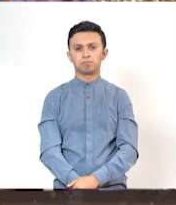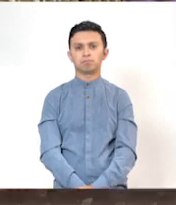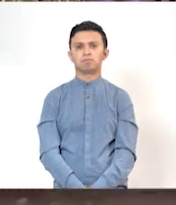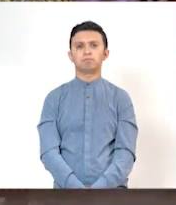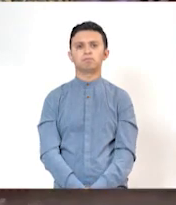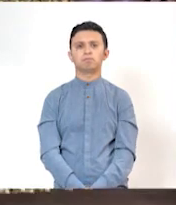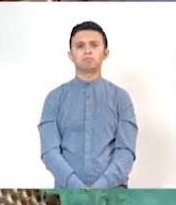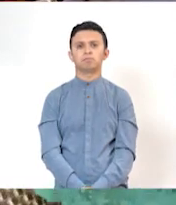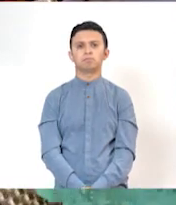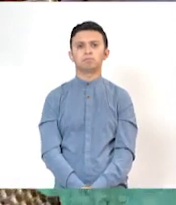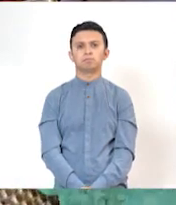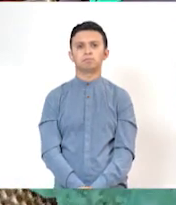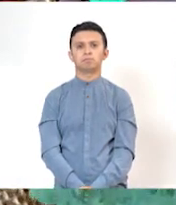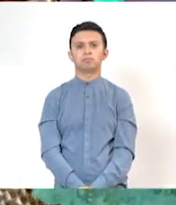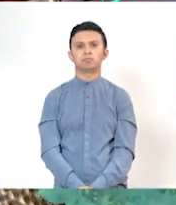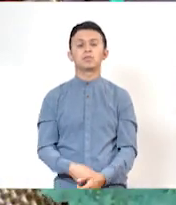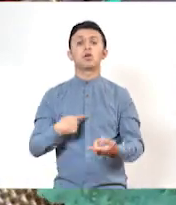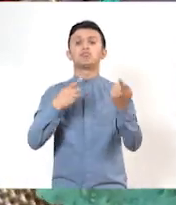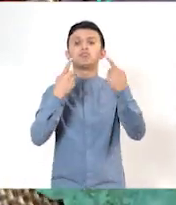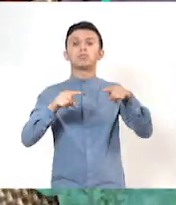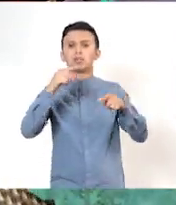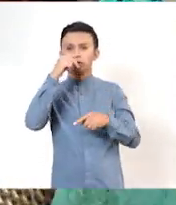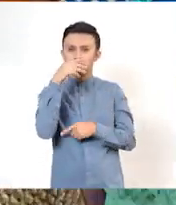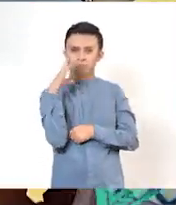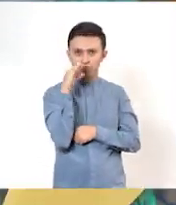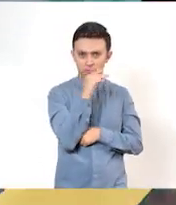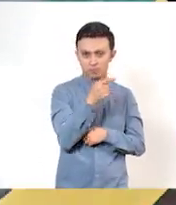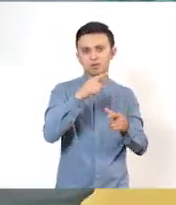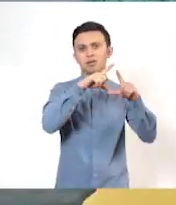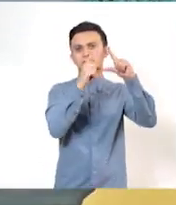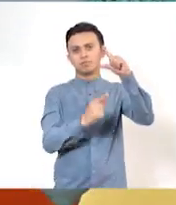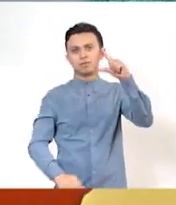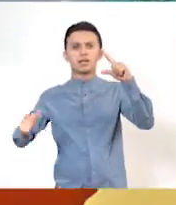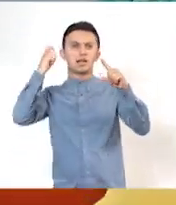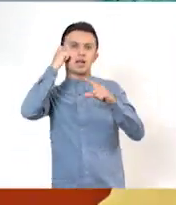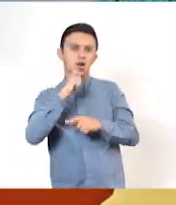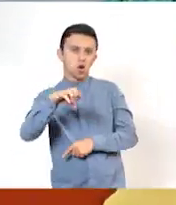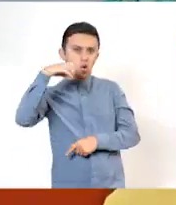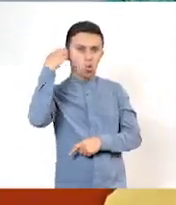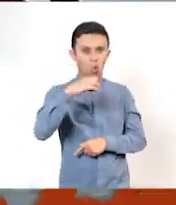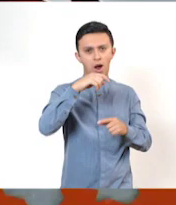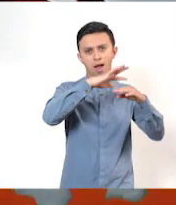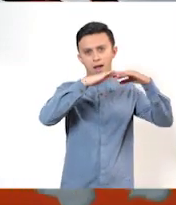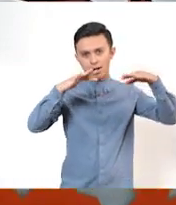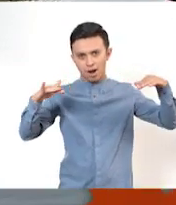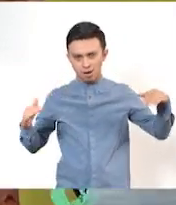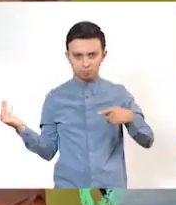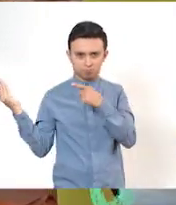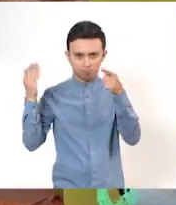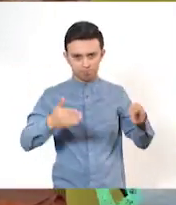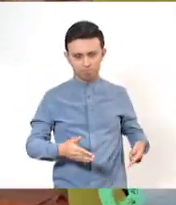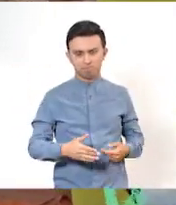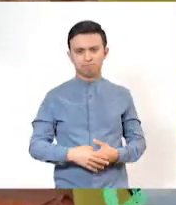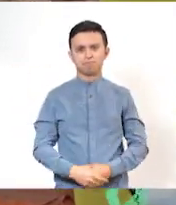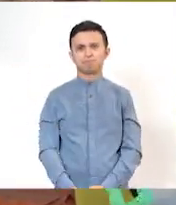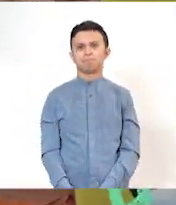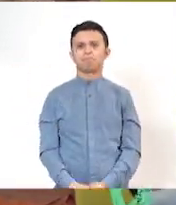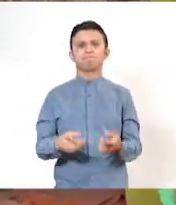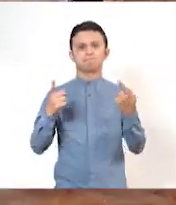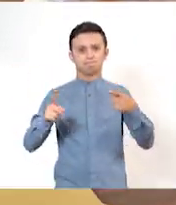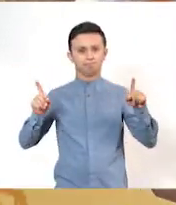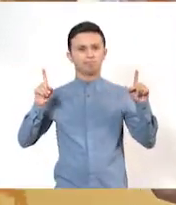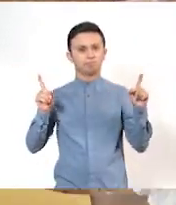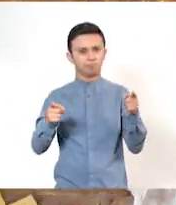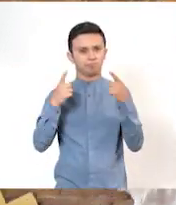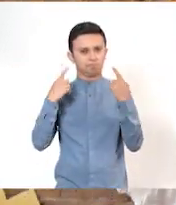costa, de Guerrero y de Oaxaca. Soy el negro de la costa, de Guerrero y de Oaxaca.